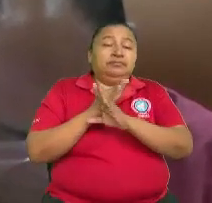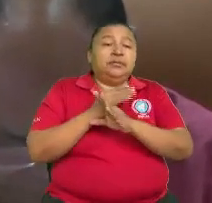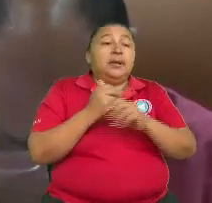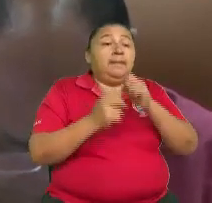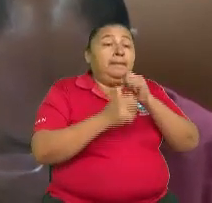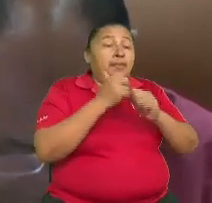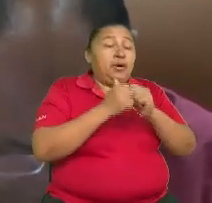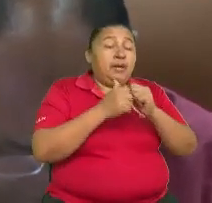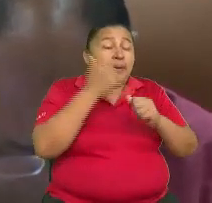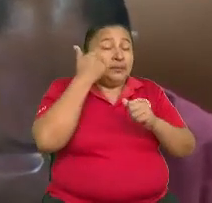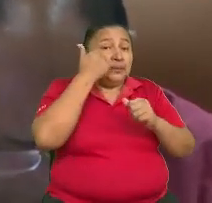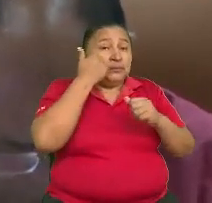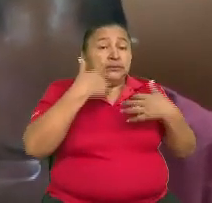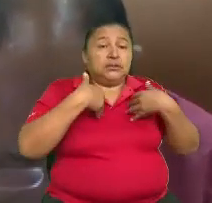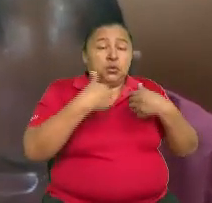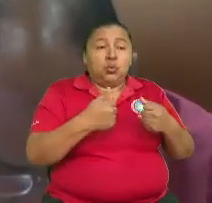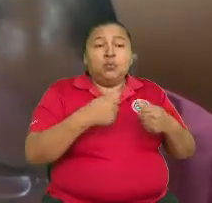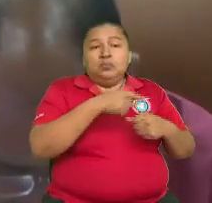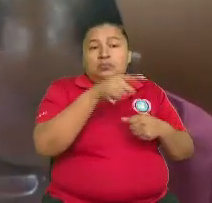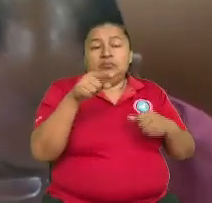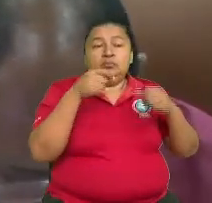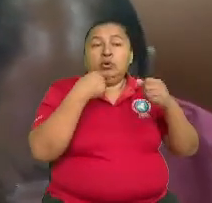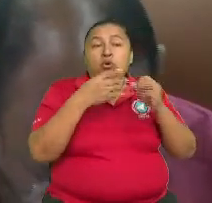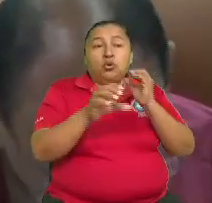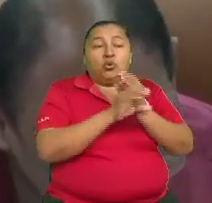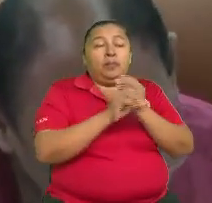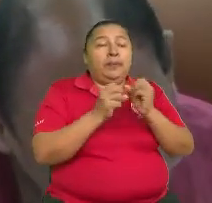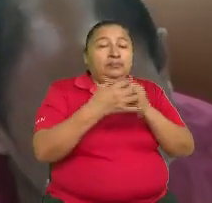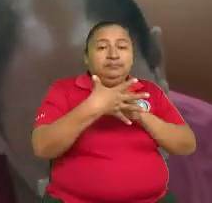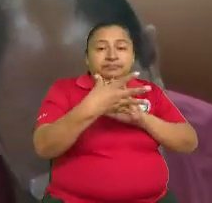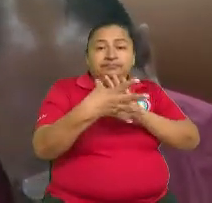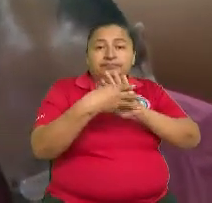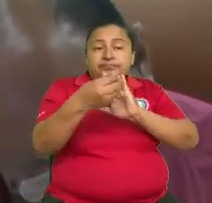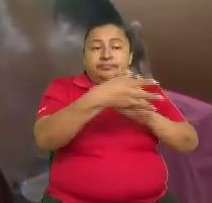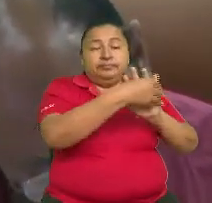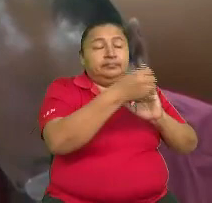crisis sanitaria consecuencia de la pandemia.